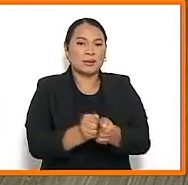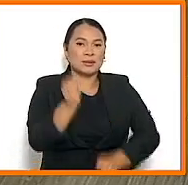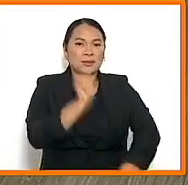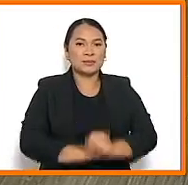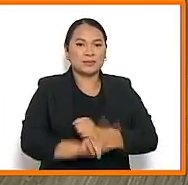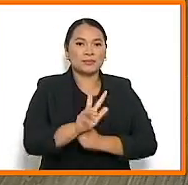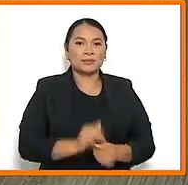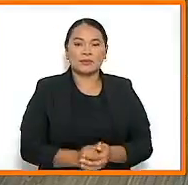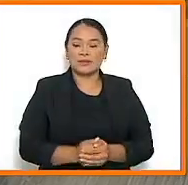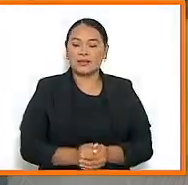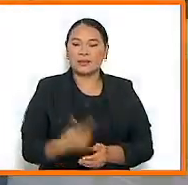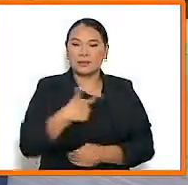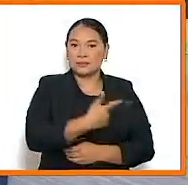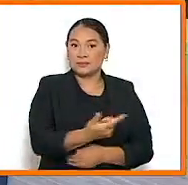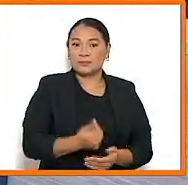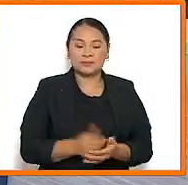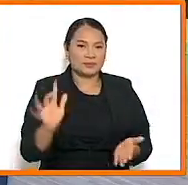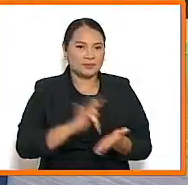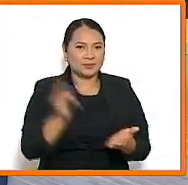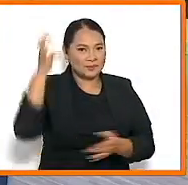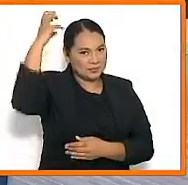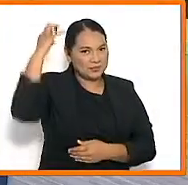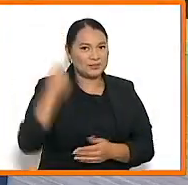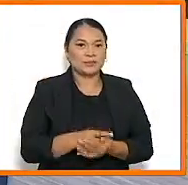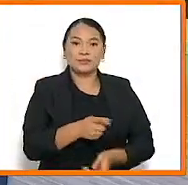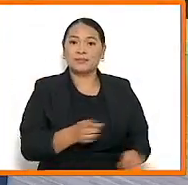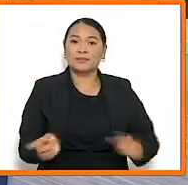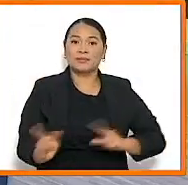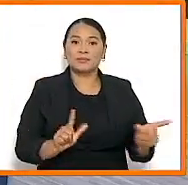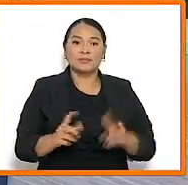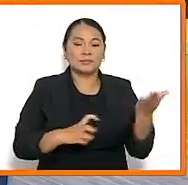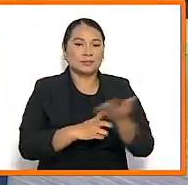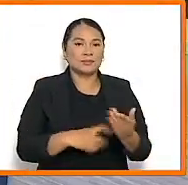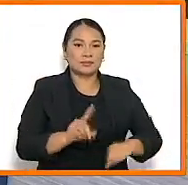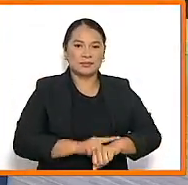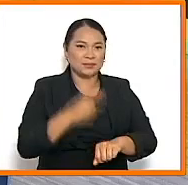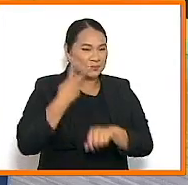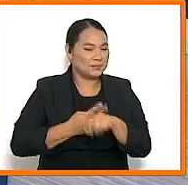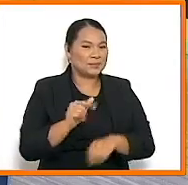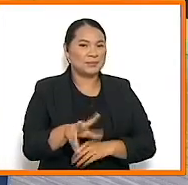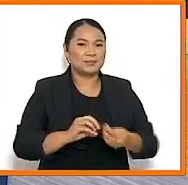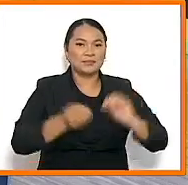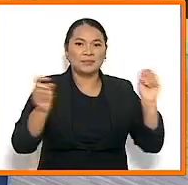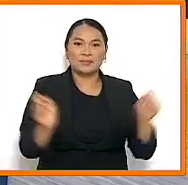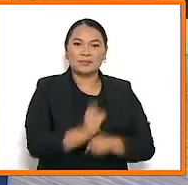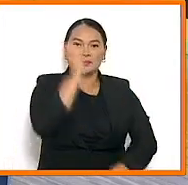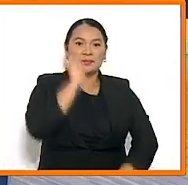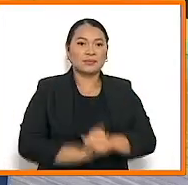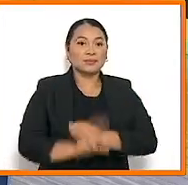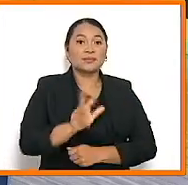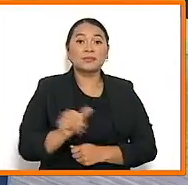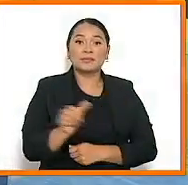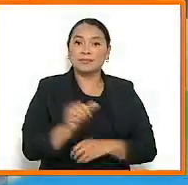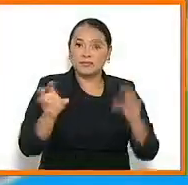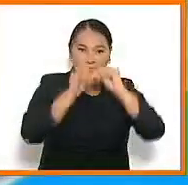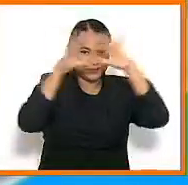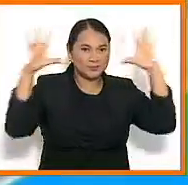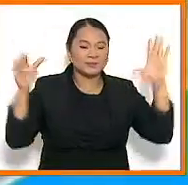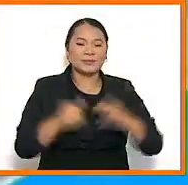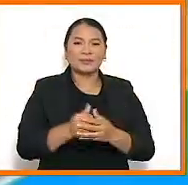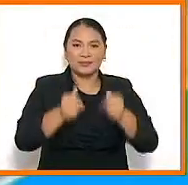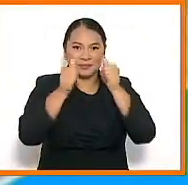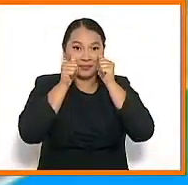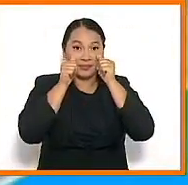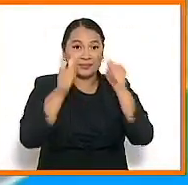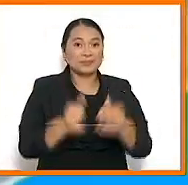del set. Gracias, Madeline. Espero que tengas tu boleto en mano porque se vienen tus tres números ganadores en esta mañana. Atentos. Tu primer número